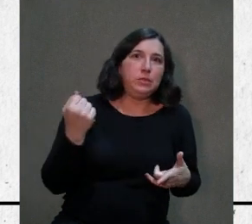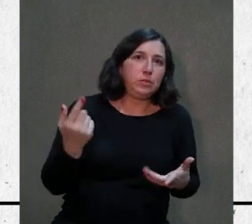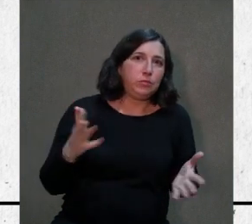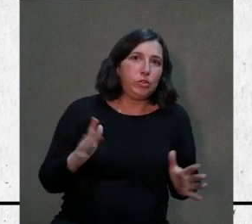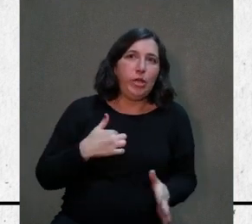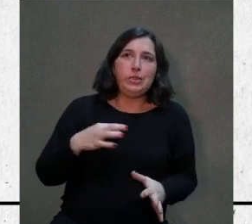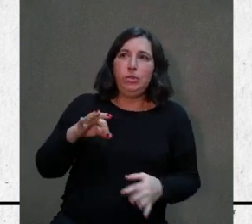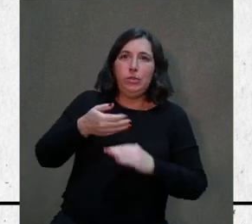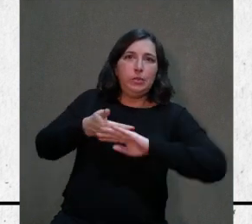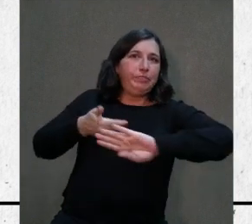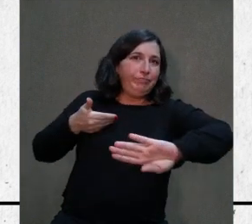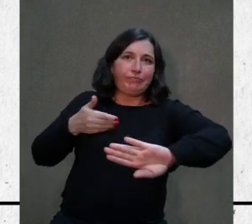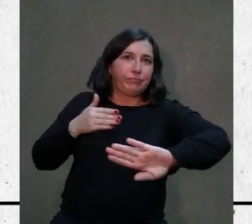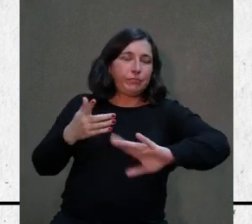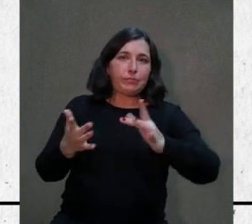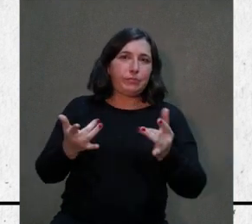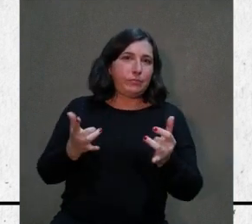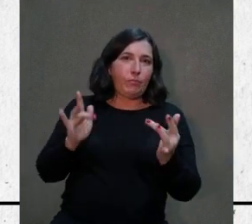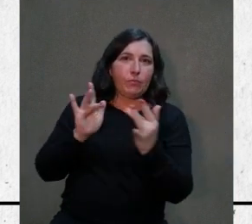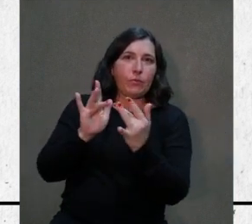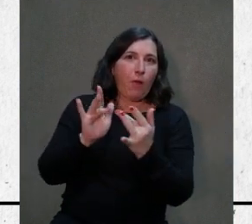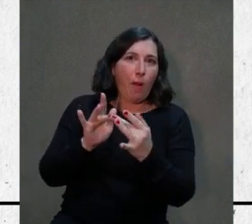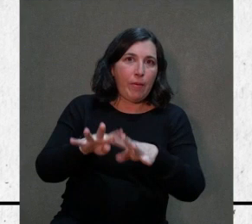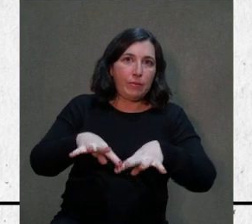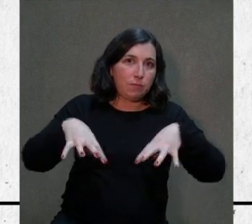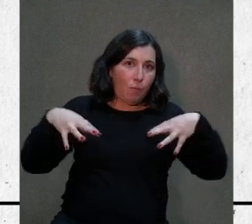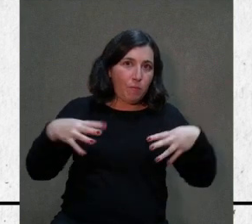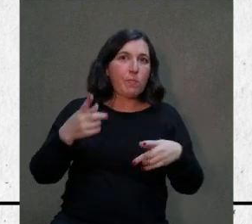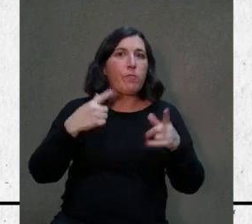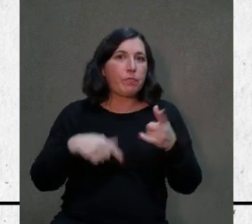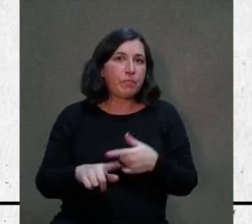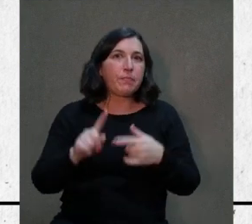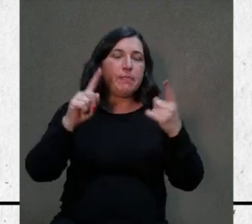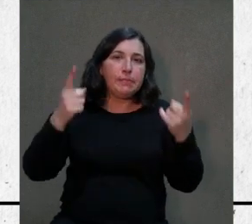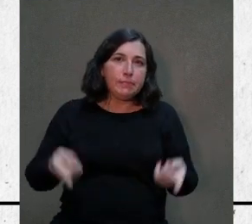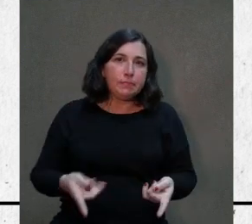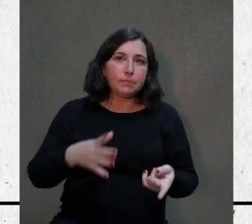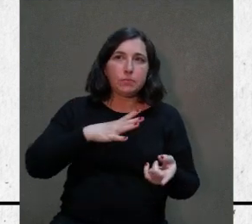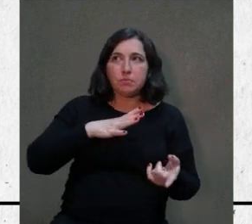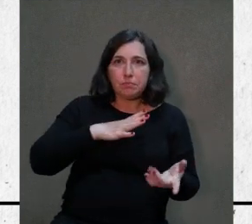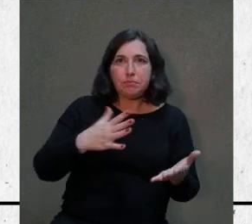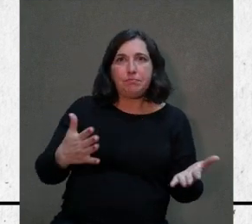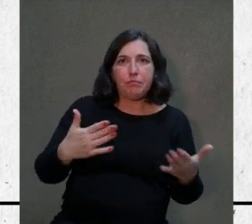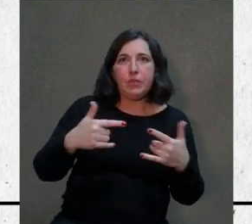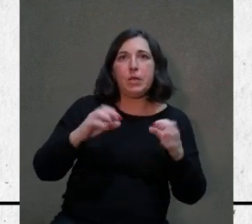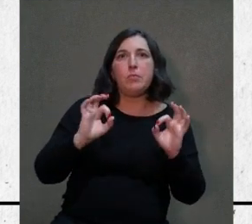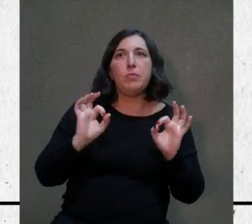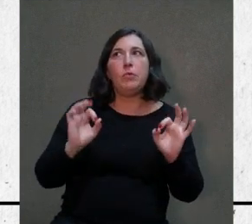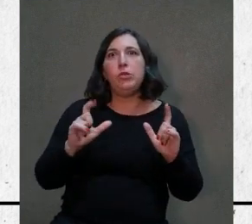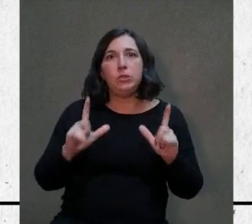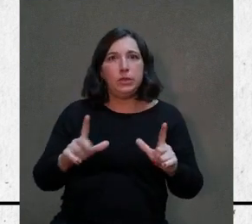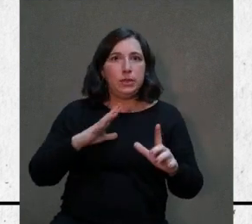porque es como un retroalimentación, digamos, ¿no? Pero bueno, también, gracias a Dios, tenemos